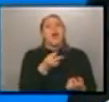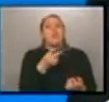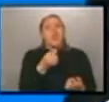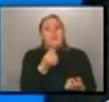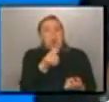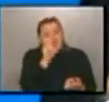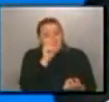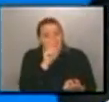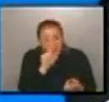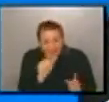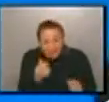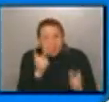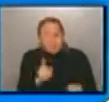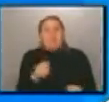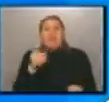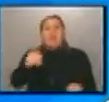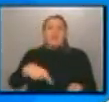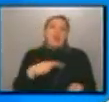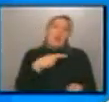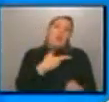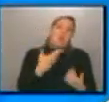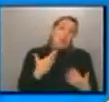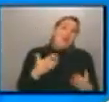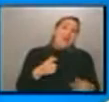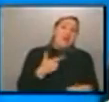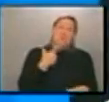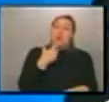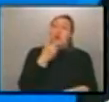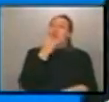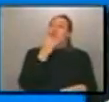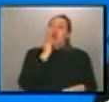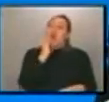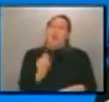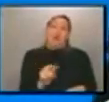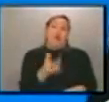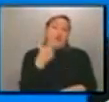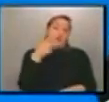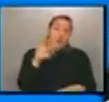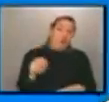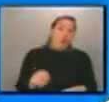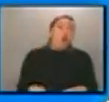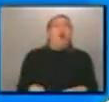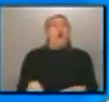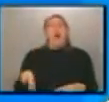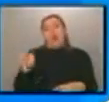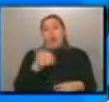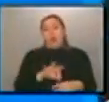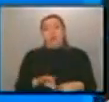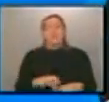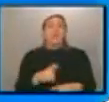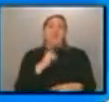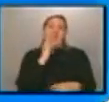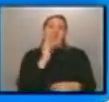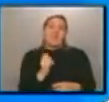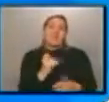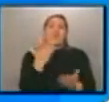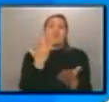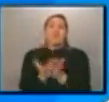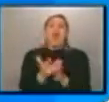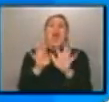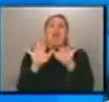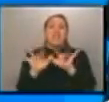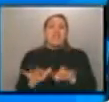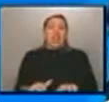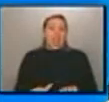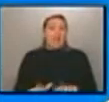dinero? ¿Qué puede hacer López? Puede negarse a contestar, puede argumentar que va a presentar un escrito, es decir,